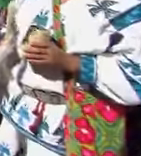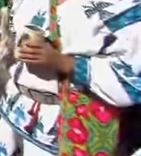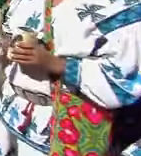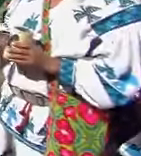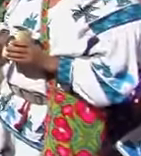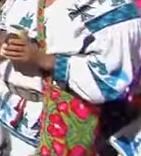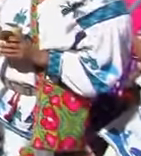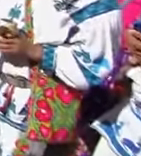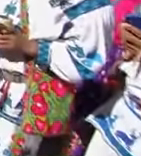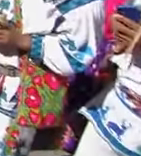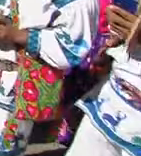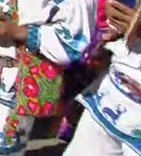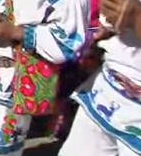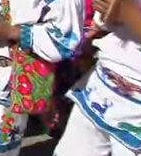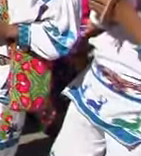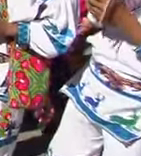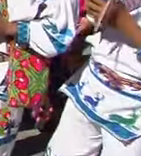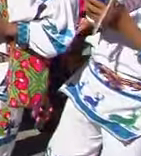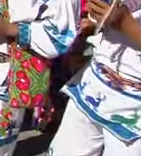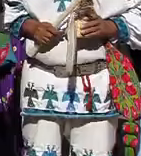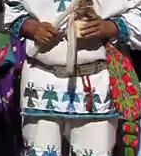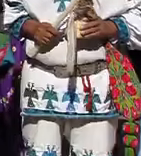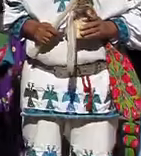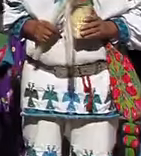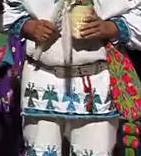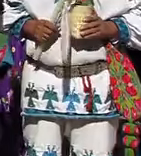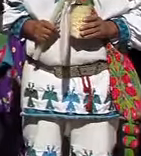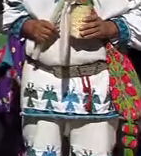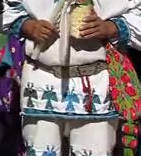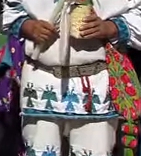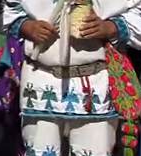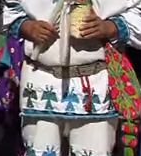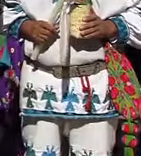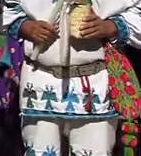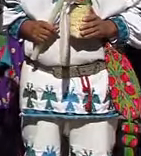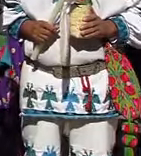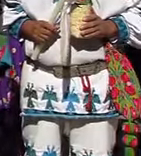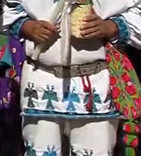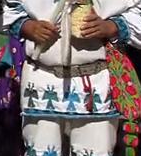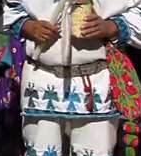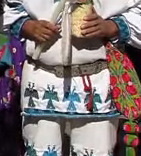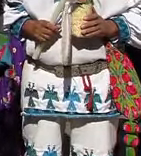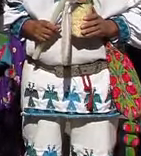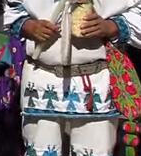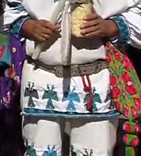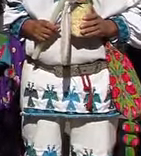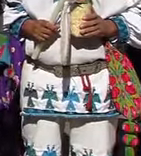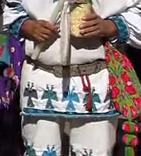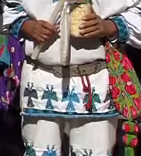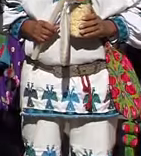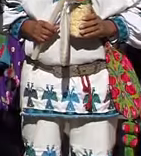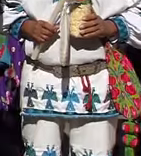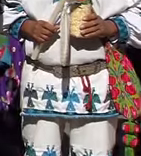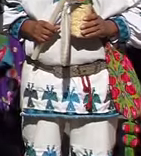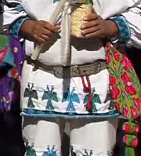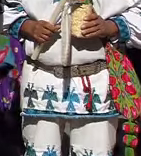Muchas gracias. Pues son bienvenidos aquí. A este palacio